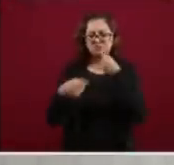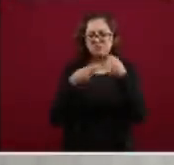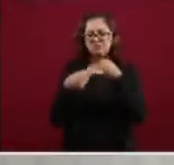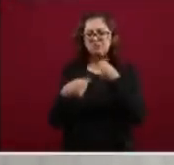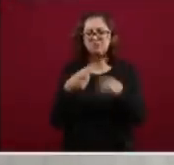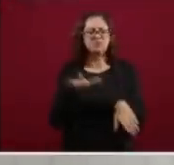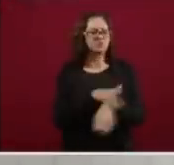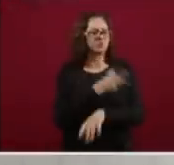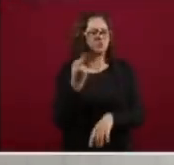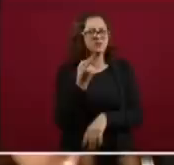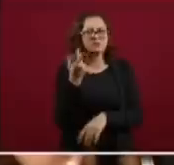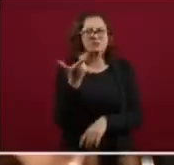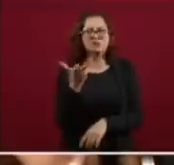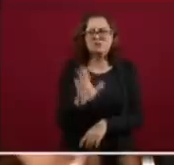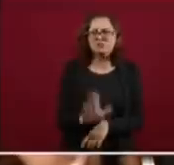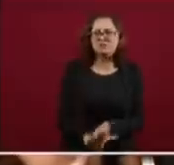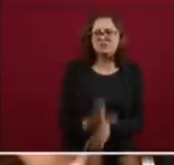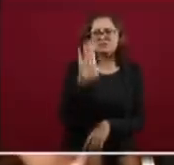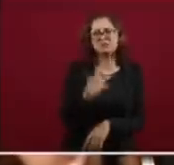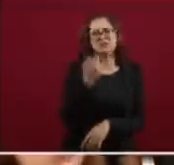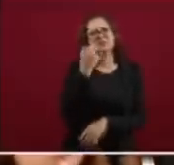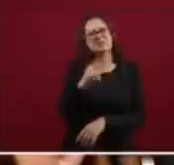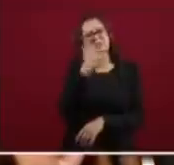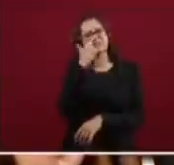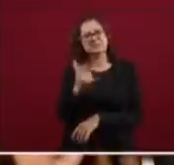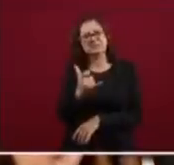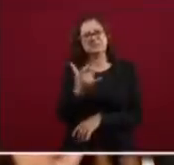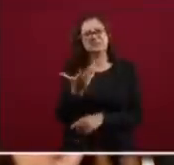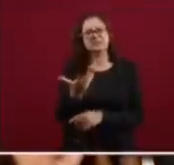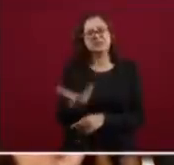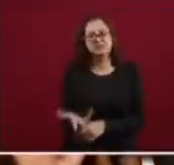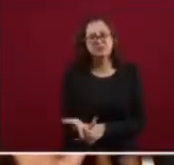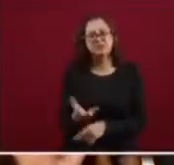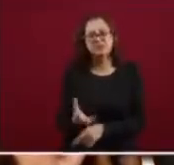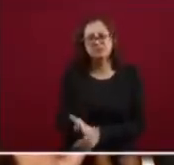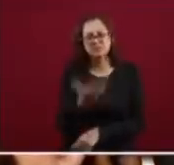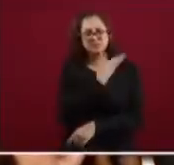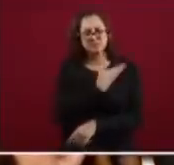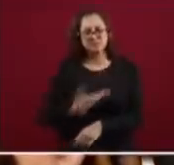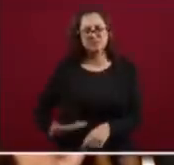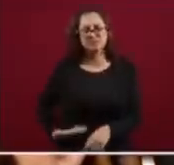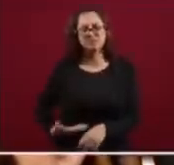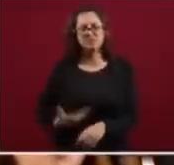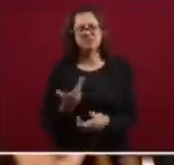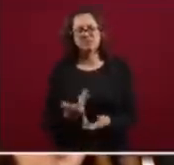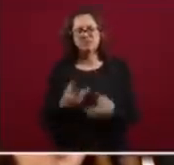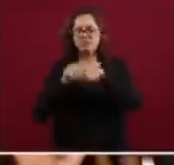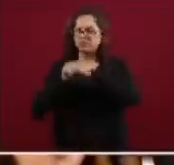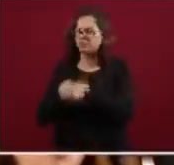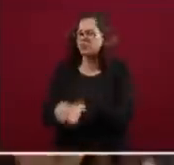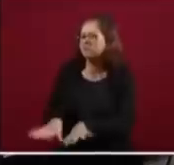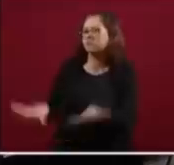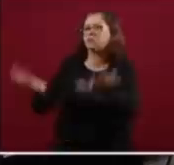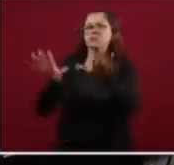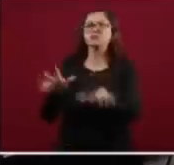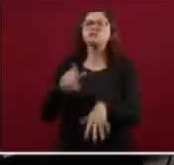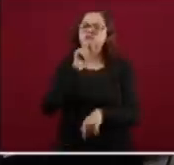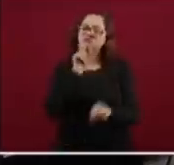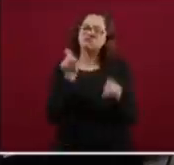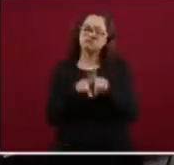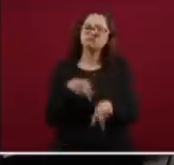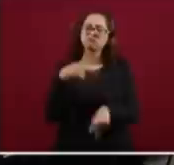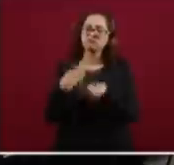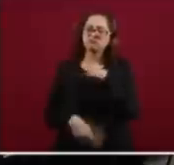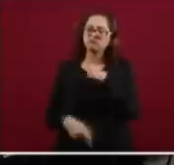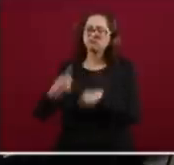porque parece una ironía que cubrir la fuente presidencial también ya se convirtió en un riesgo